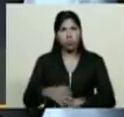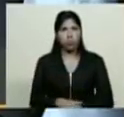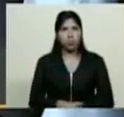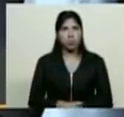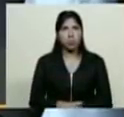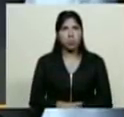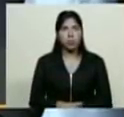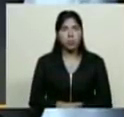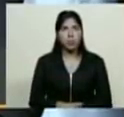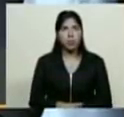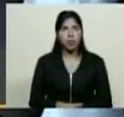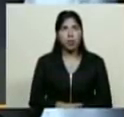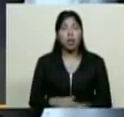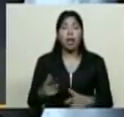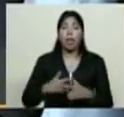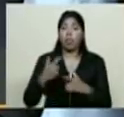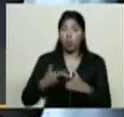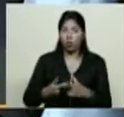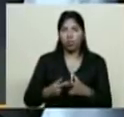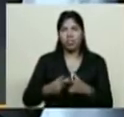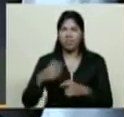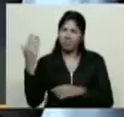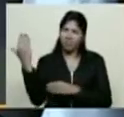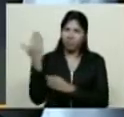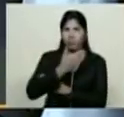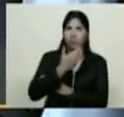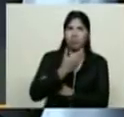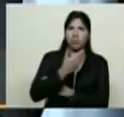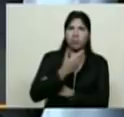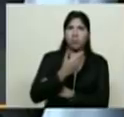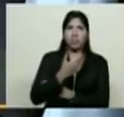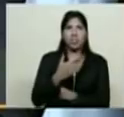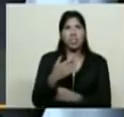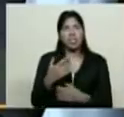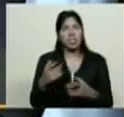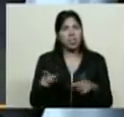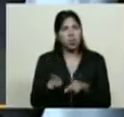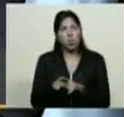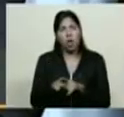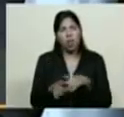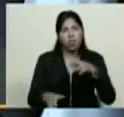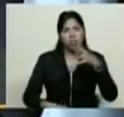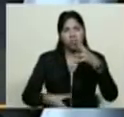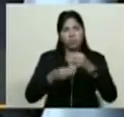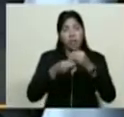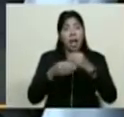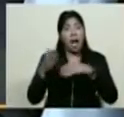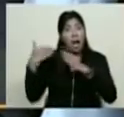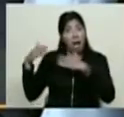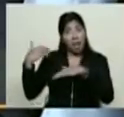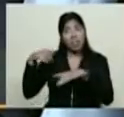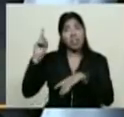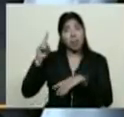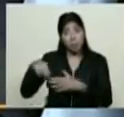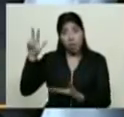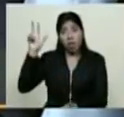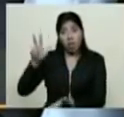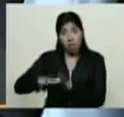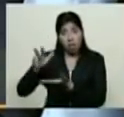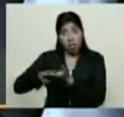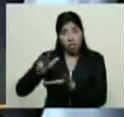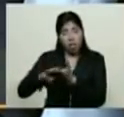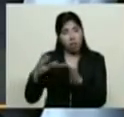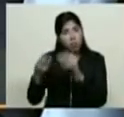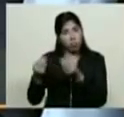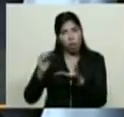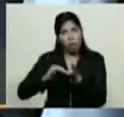Considerando que estas sanciones se suman a las anteriormente aprobadas